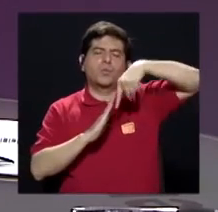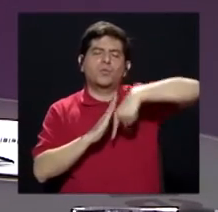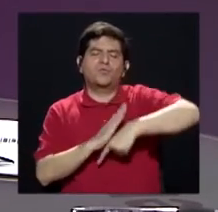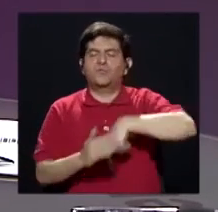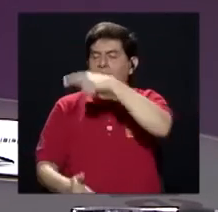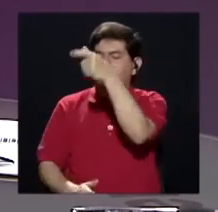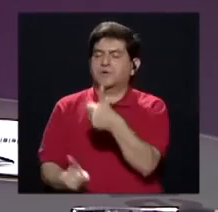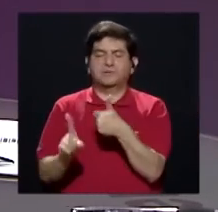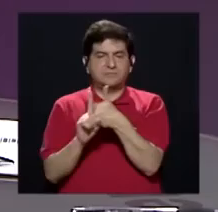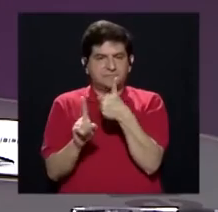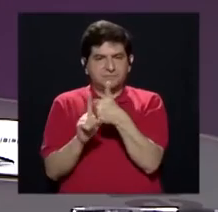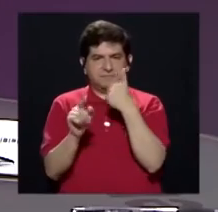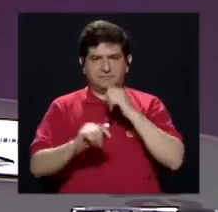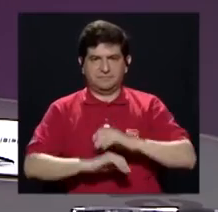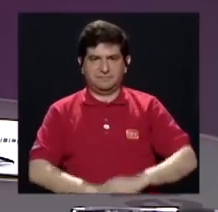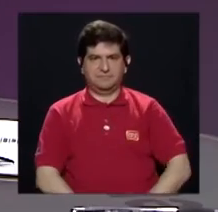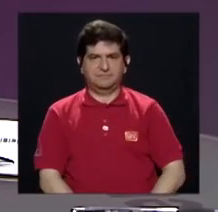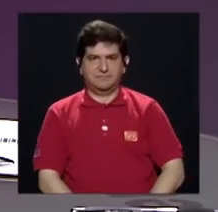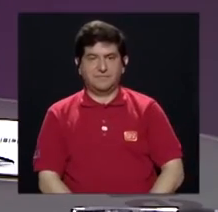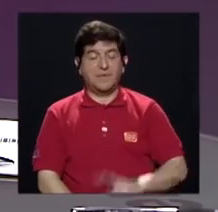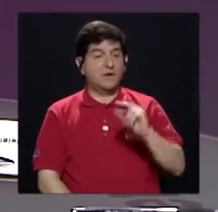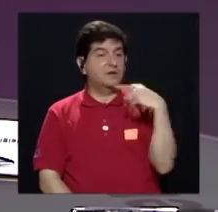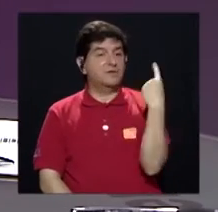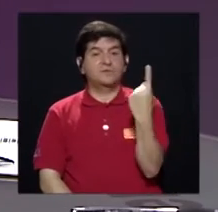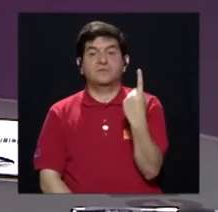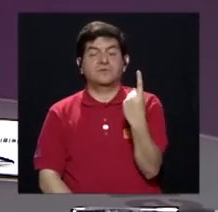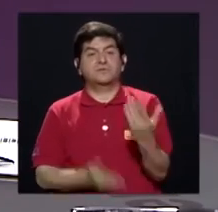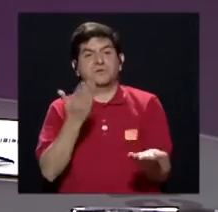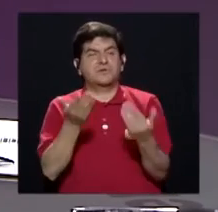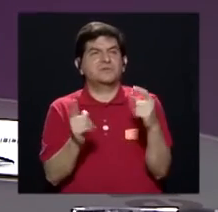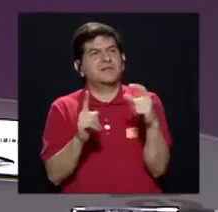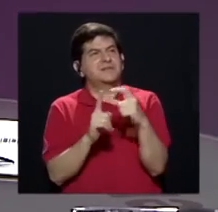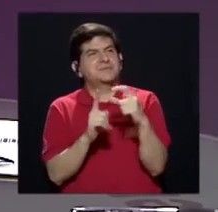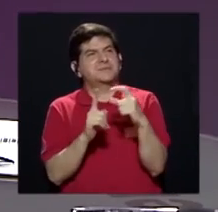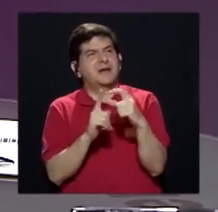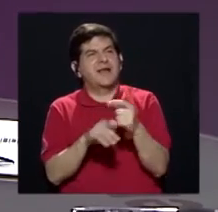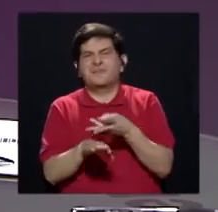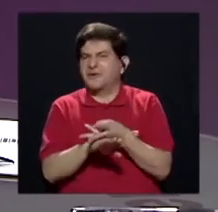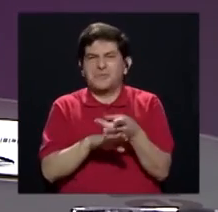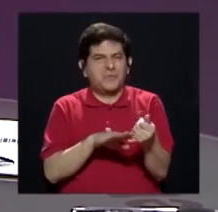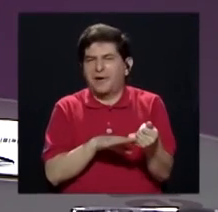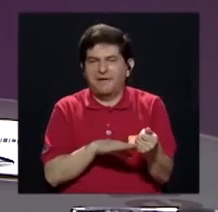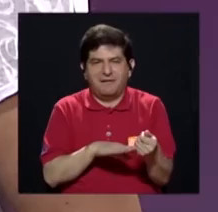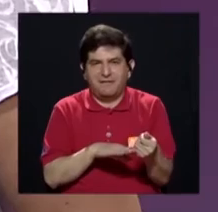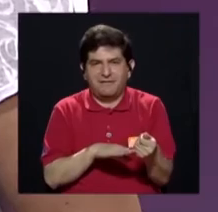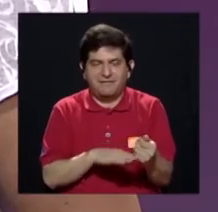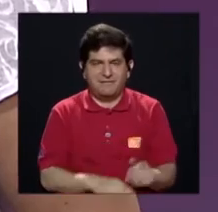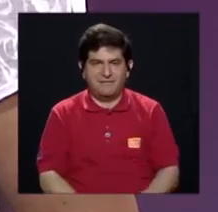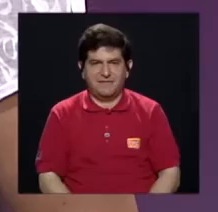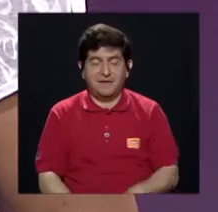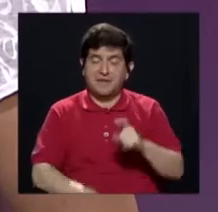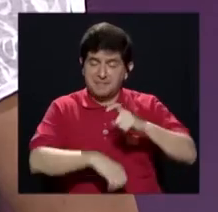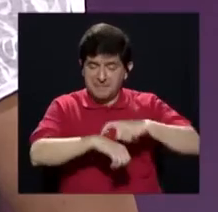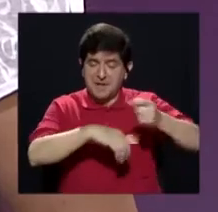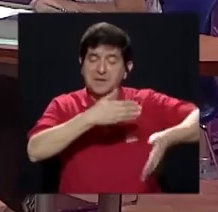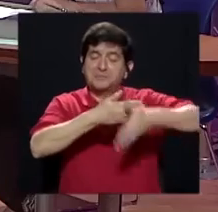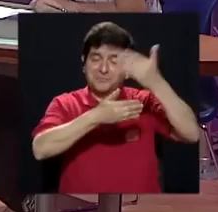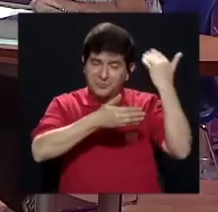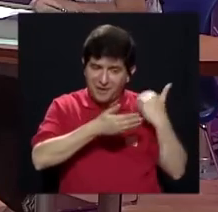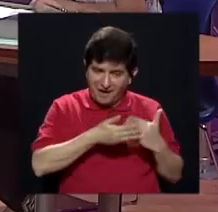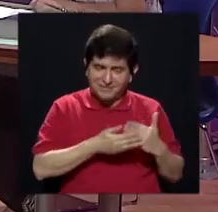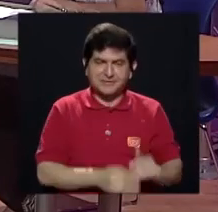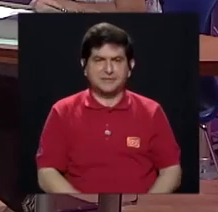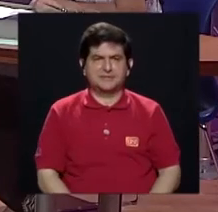ser. Entonces, ya no solamente, un poco la palabra que cura, ¿no? Hubo una época que